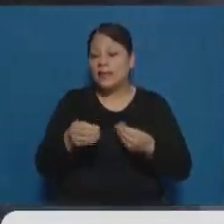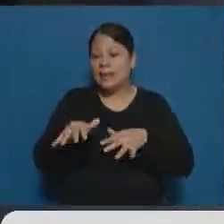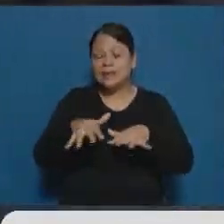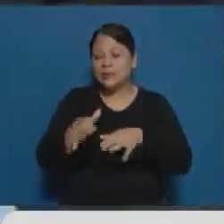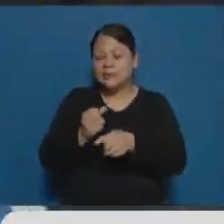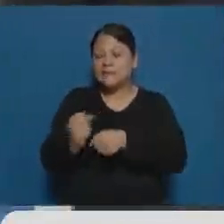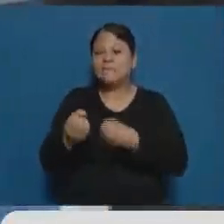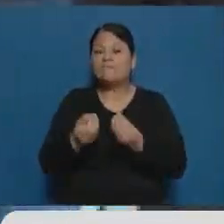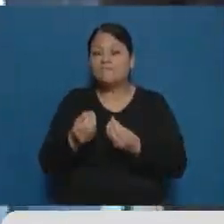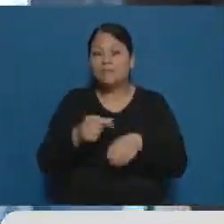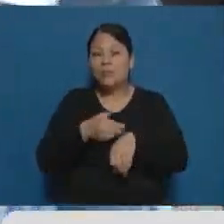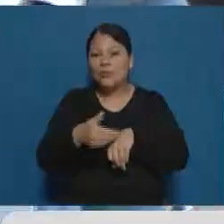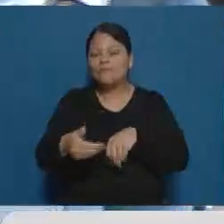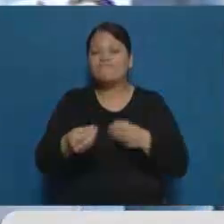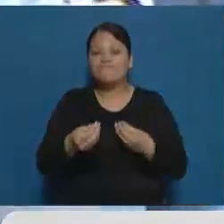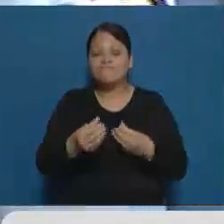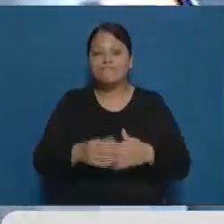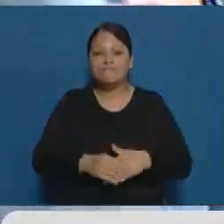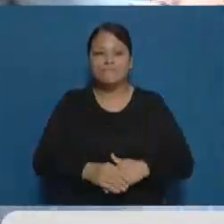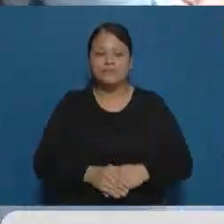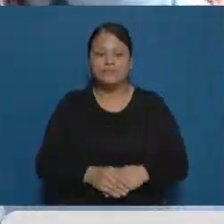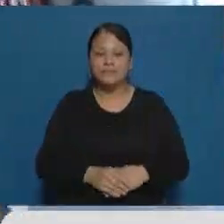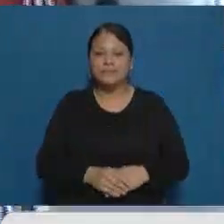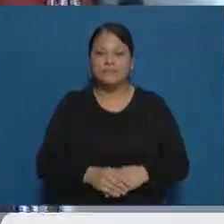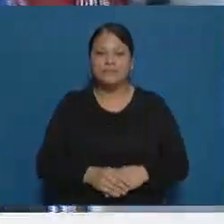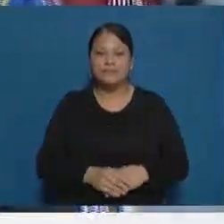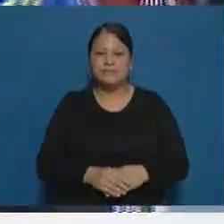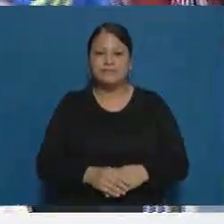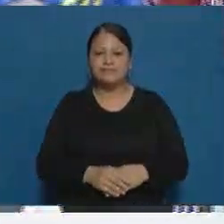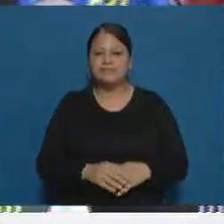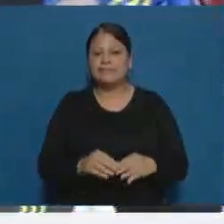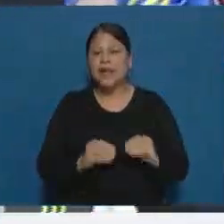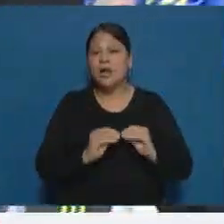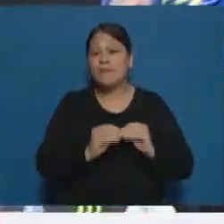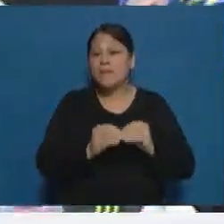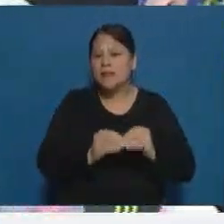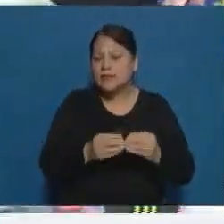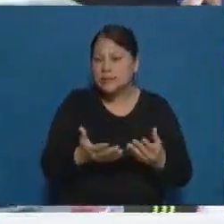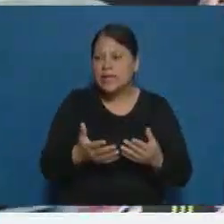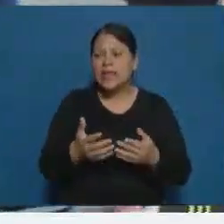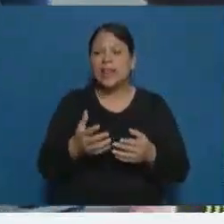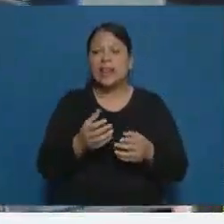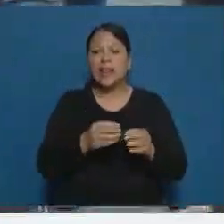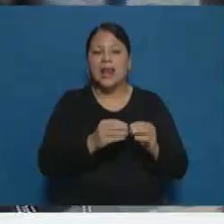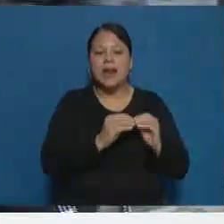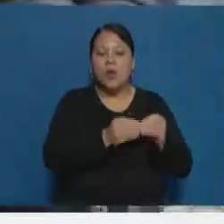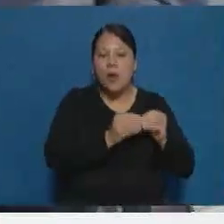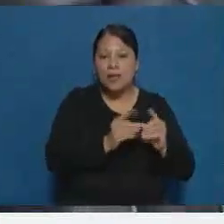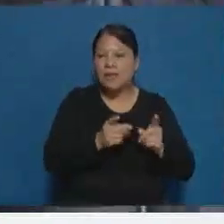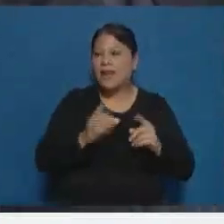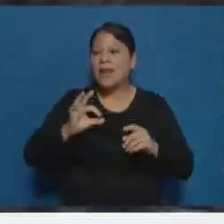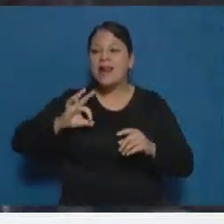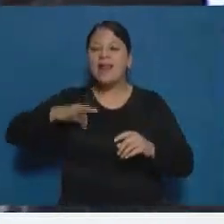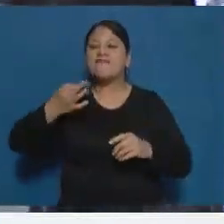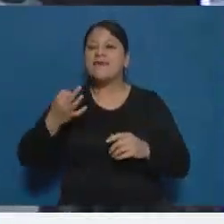esta parte, cómo se ha ido dando las circunstancias, no solamente de la causa, sino las circunstancias de vida